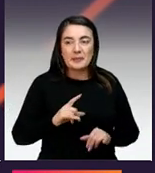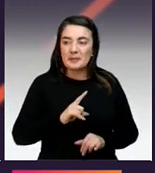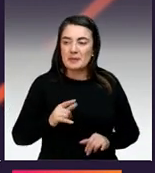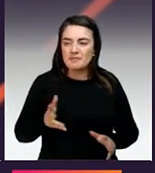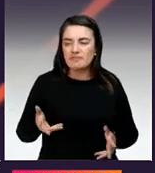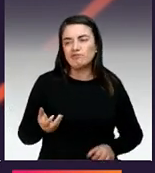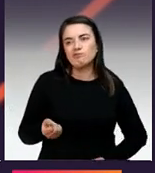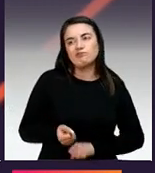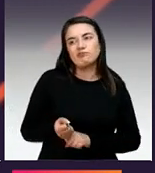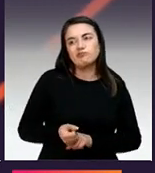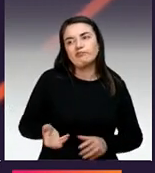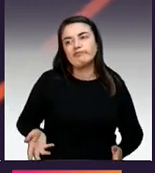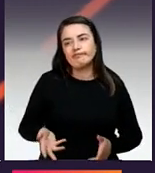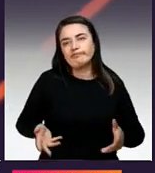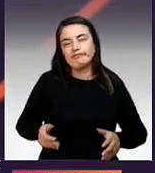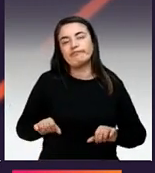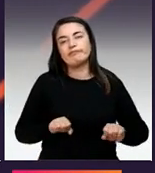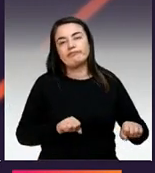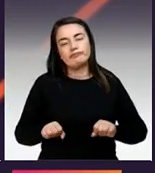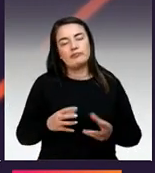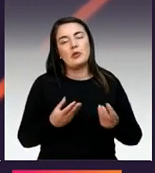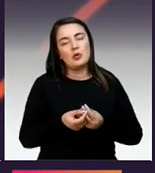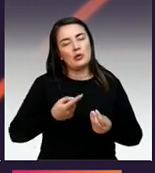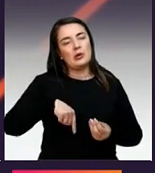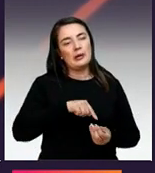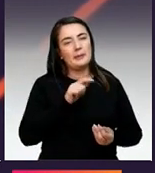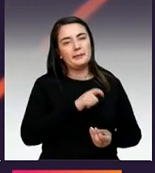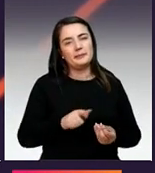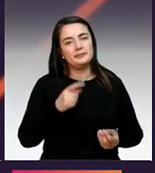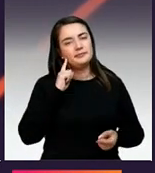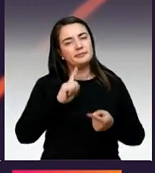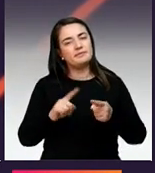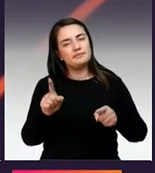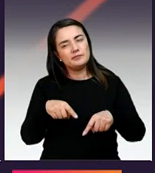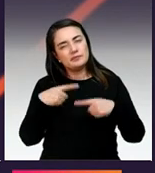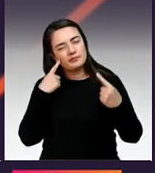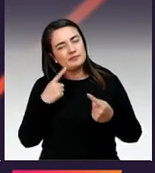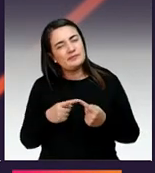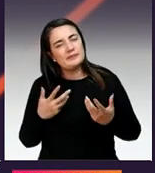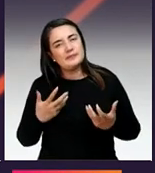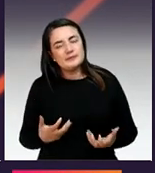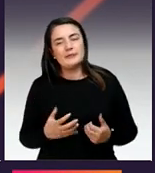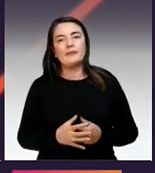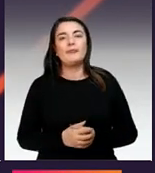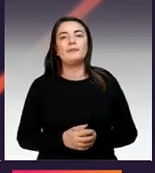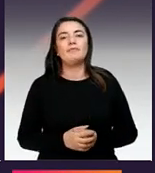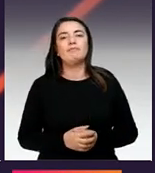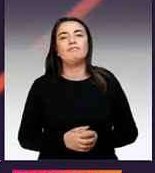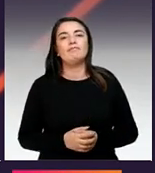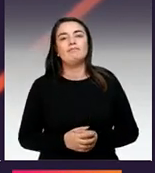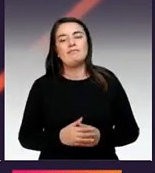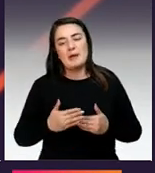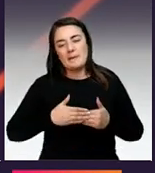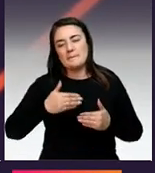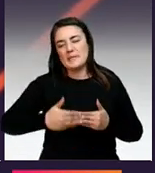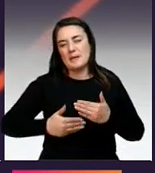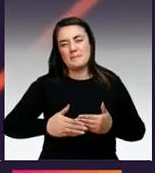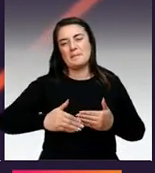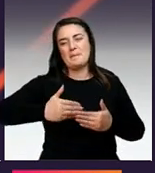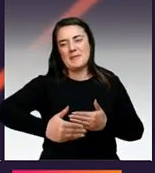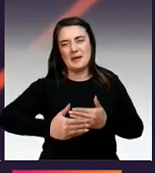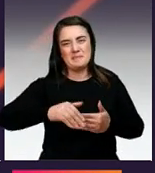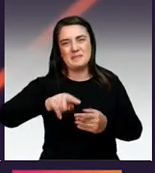trabajar igual el equipo viene con la meta de hacer con seguir etapas entonces creo